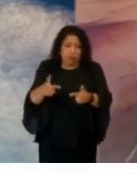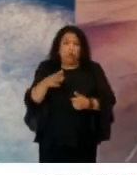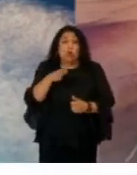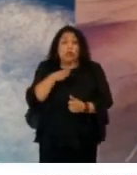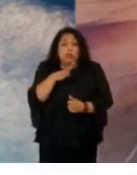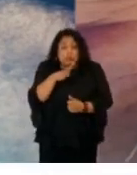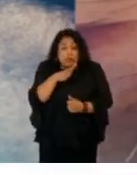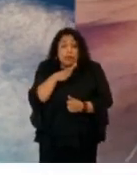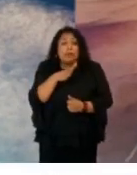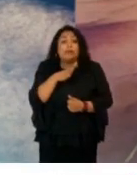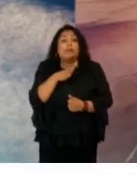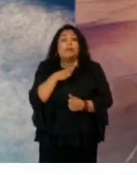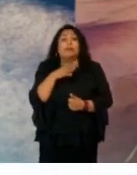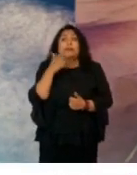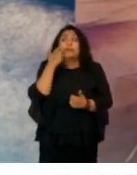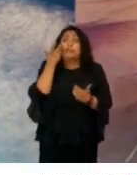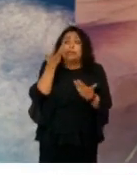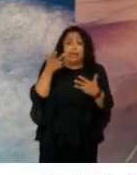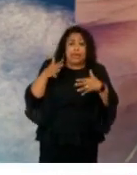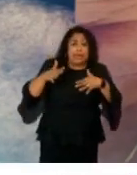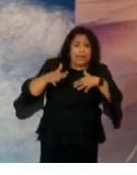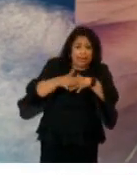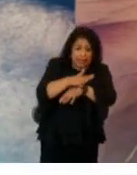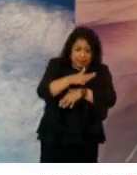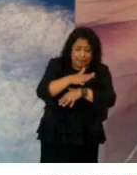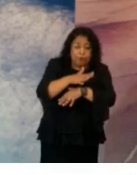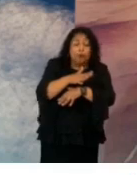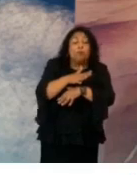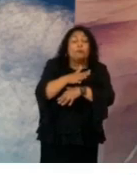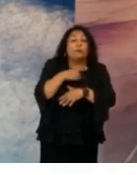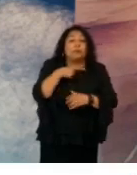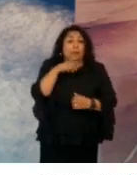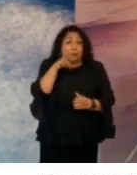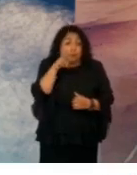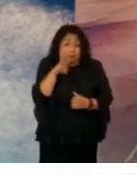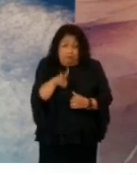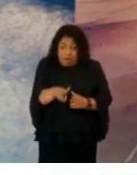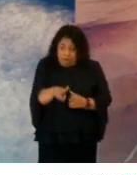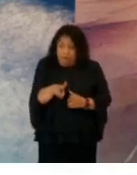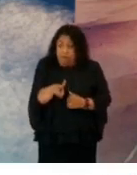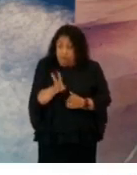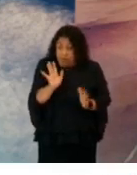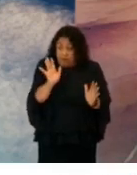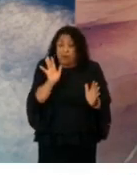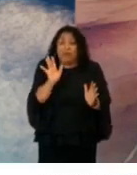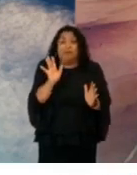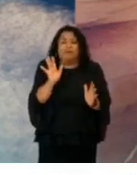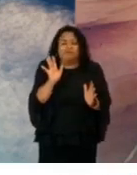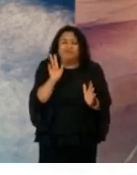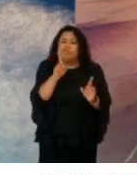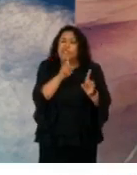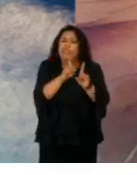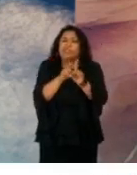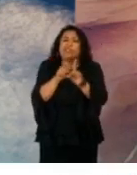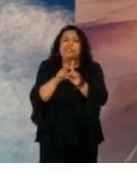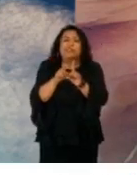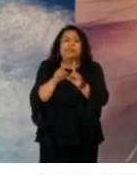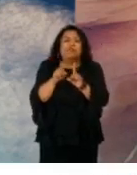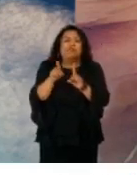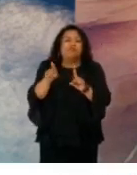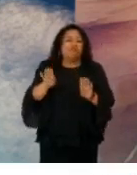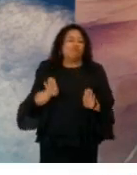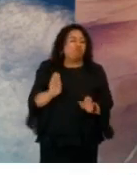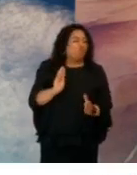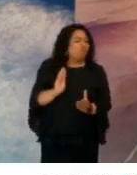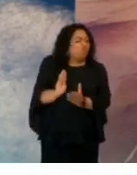están entre el deseo de cambio y la verdad criticadas por su indiferencia,